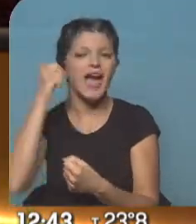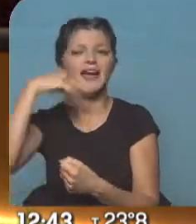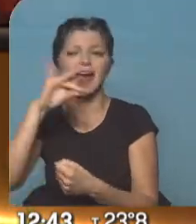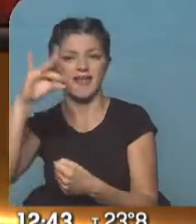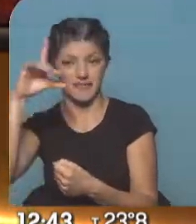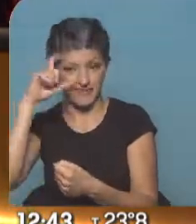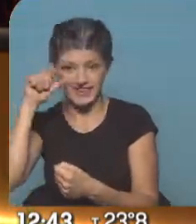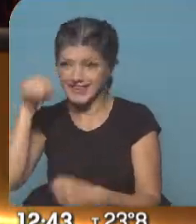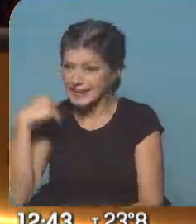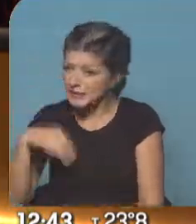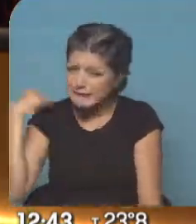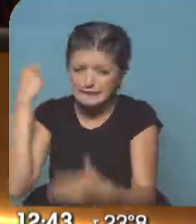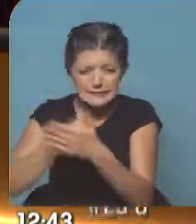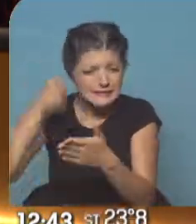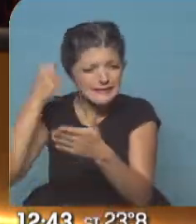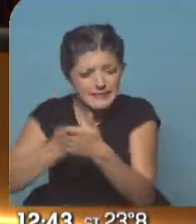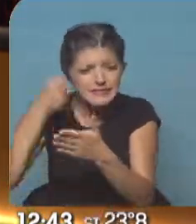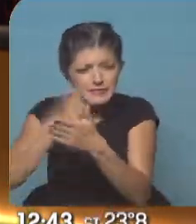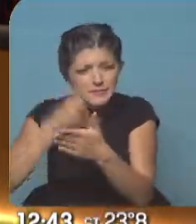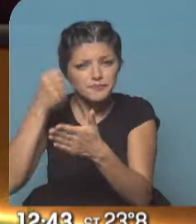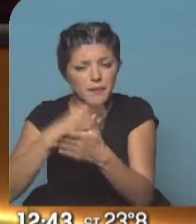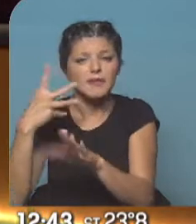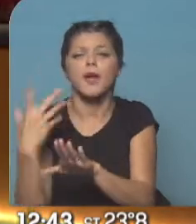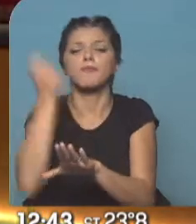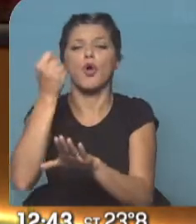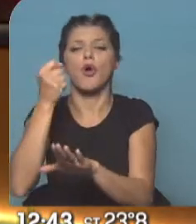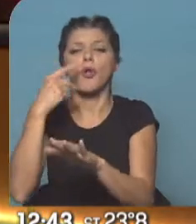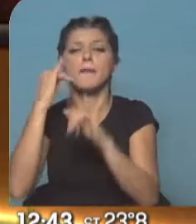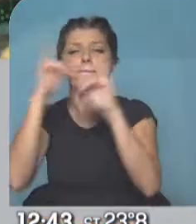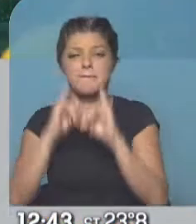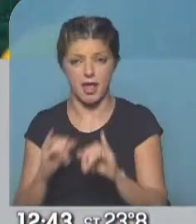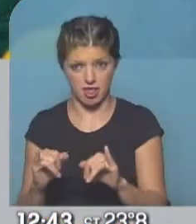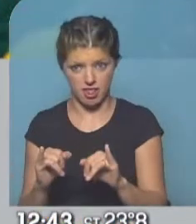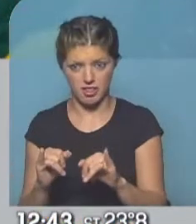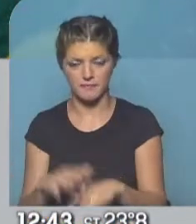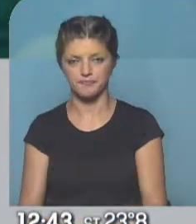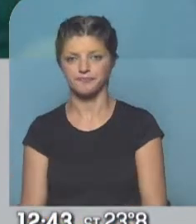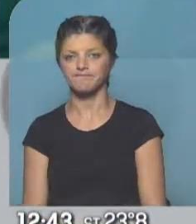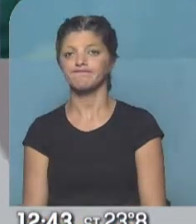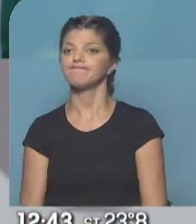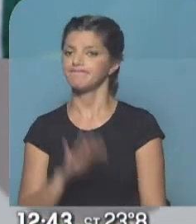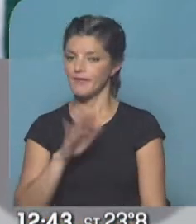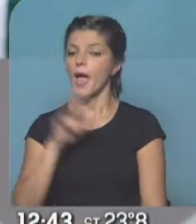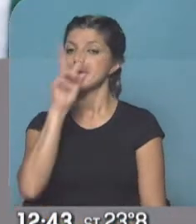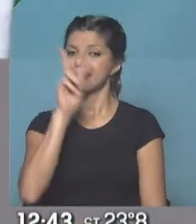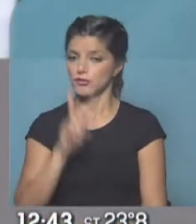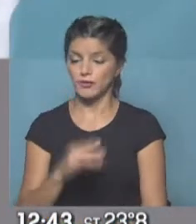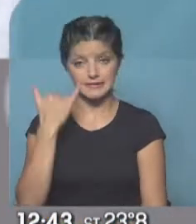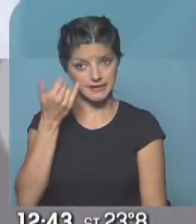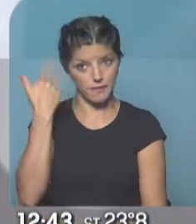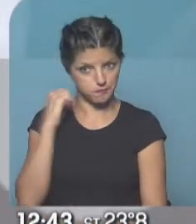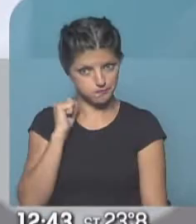poner todo su empeño para lograr pacificar cierta armonía. En el caso de Venezuela lo viene trabajando